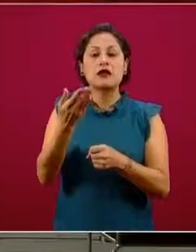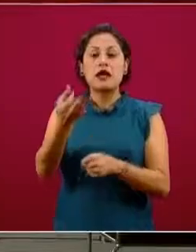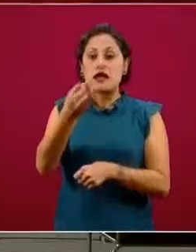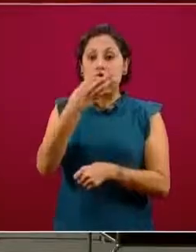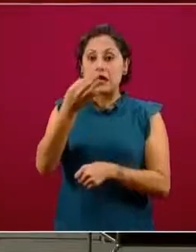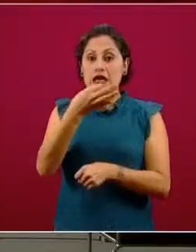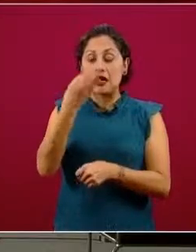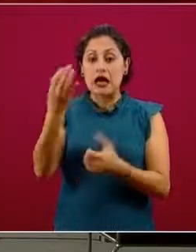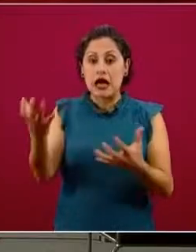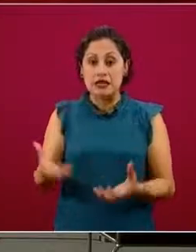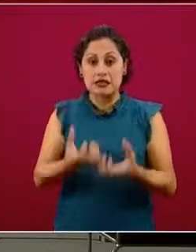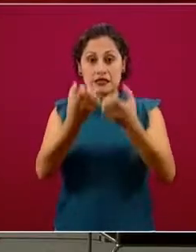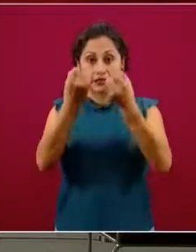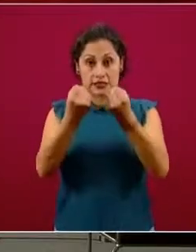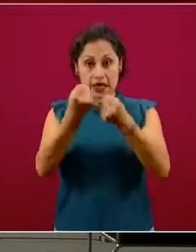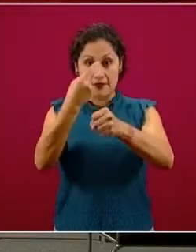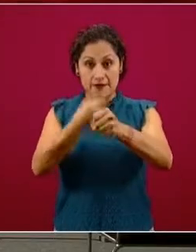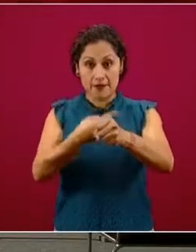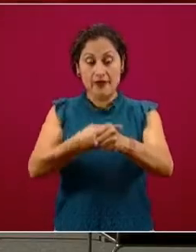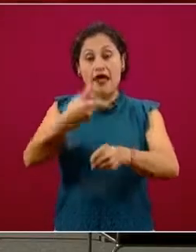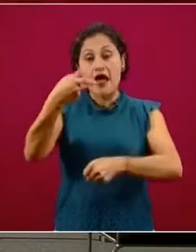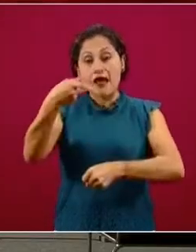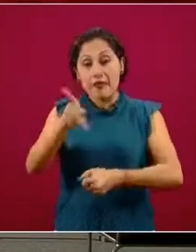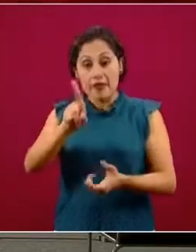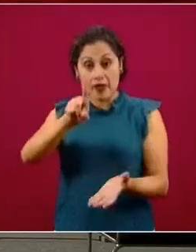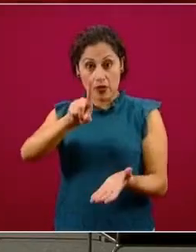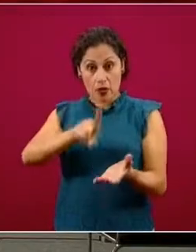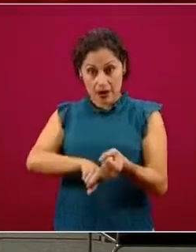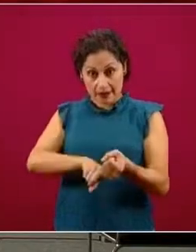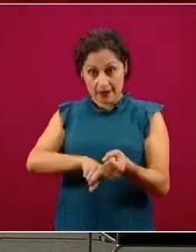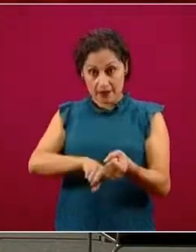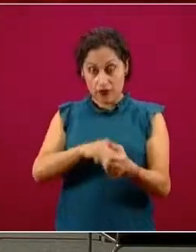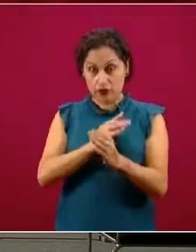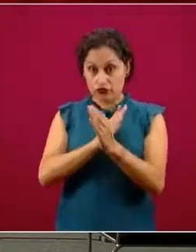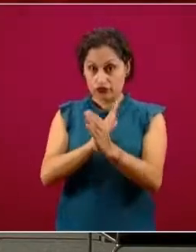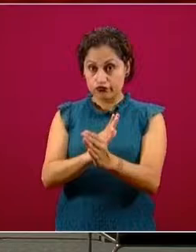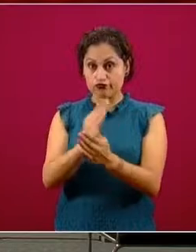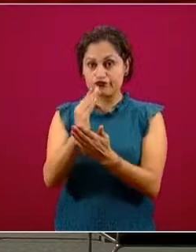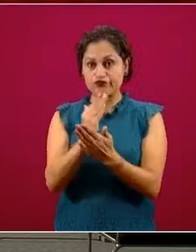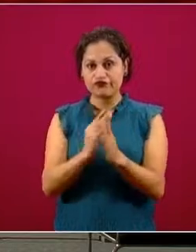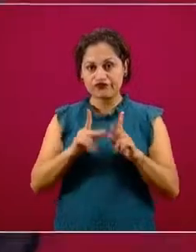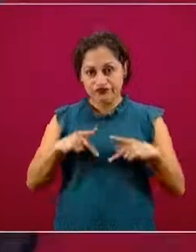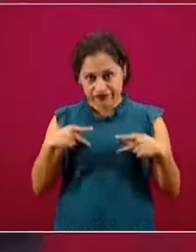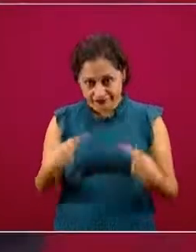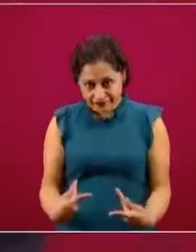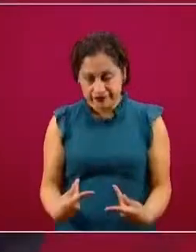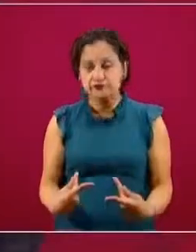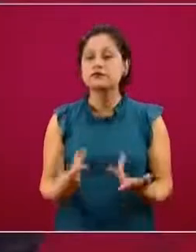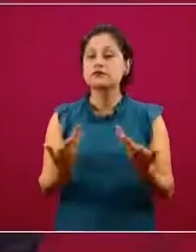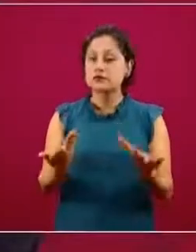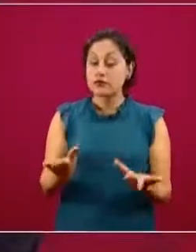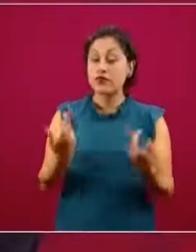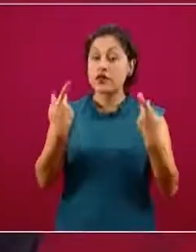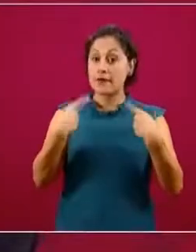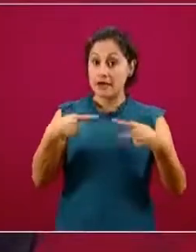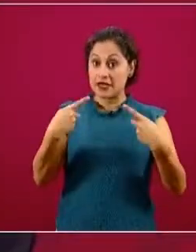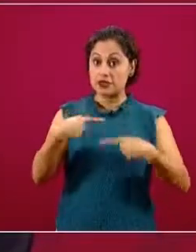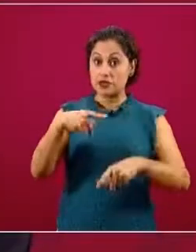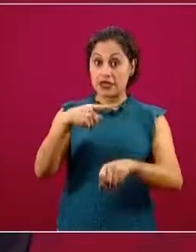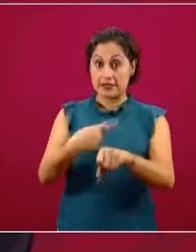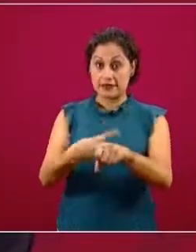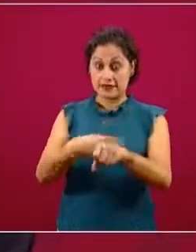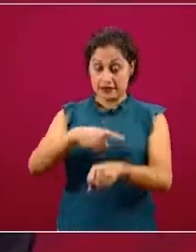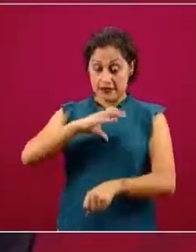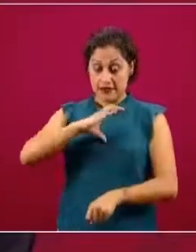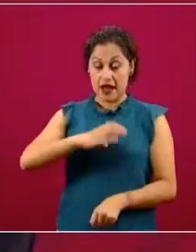poder mantener el control de estas enfermedades autoinmunes. Desde luego también el cáncer mismo, distintos tipos de cáncer,